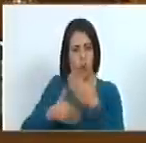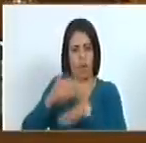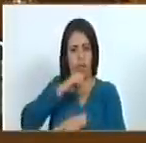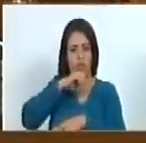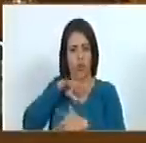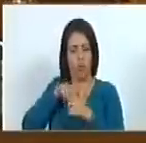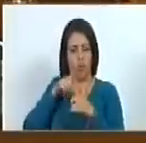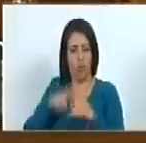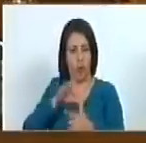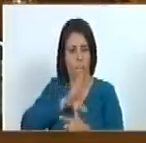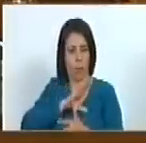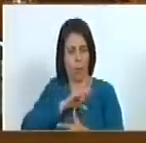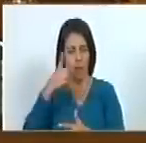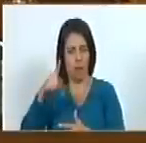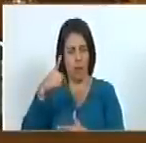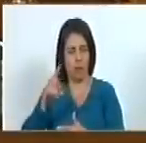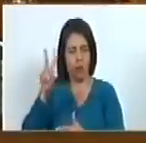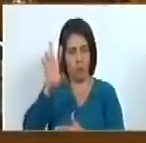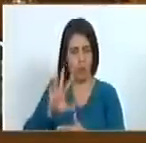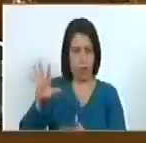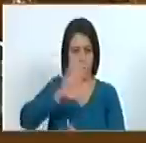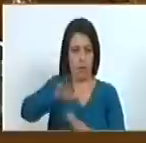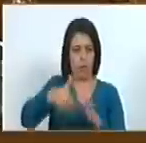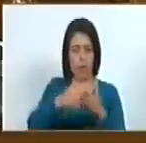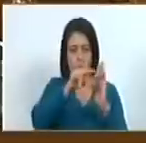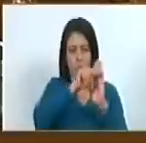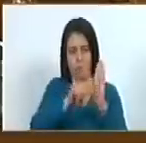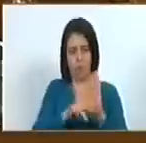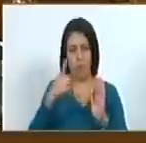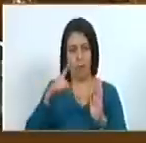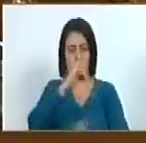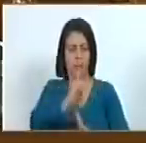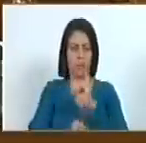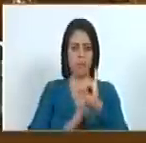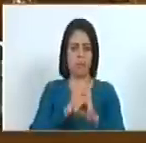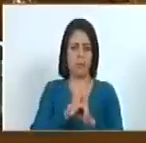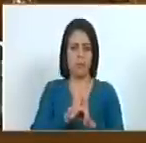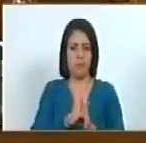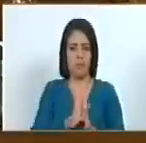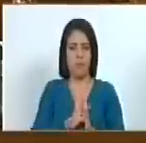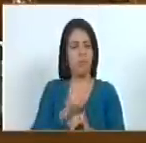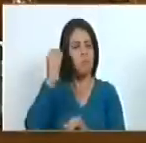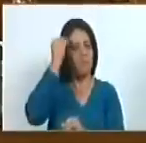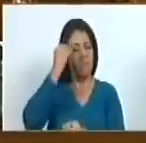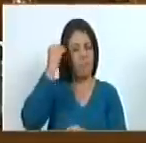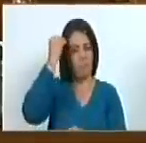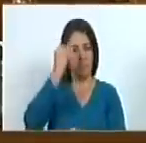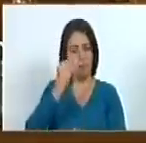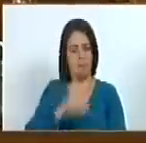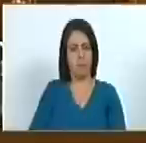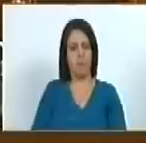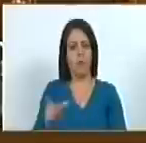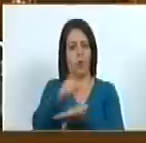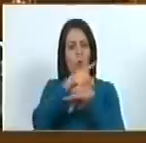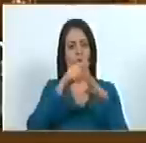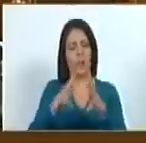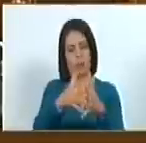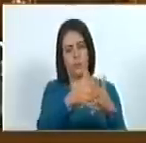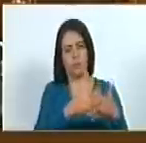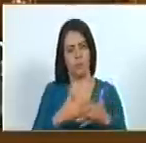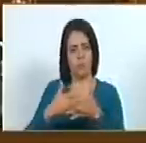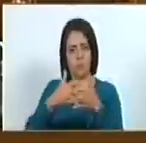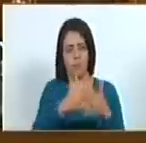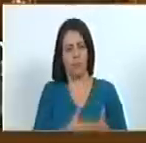derecho doméstico de ese país y toda norma del derecho internacional. Considerando que el gobierno de los